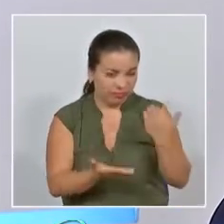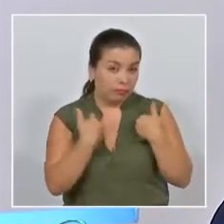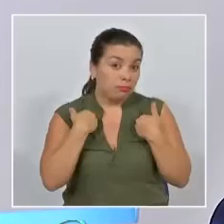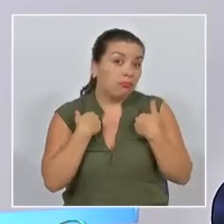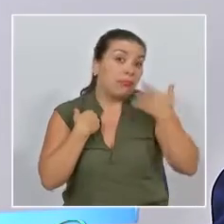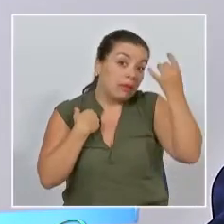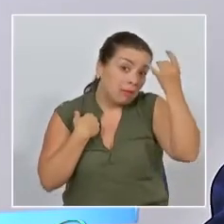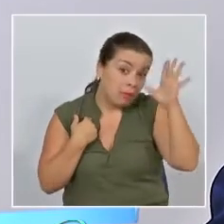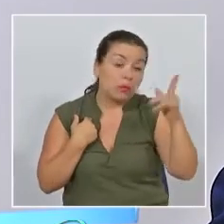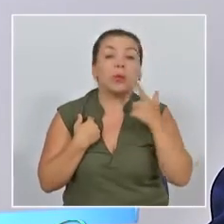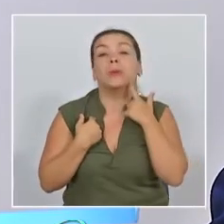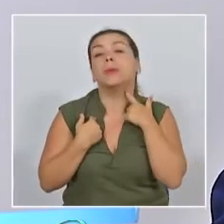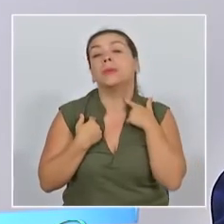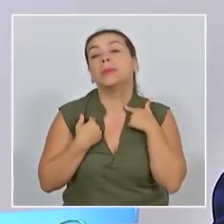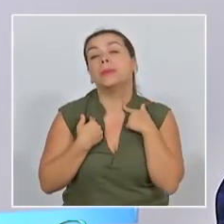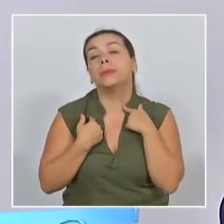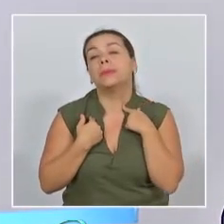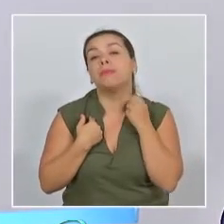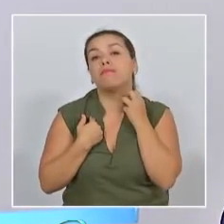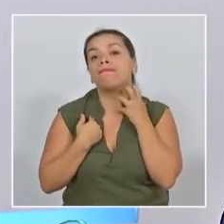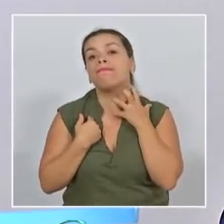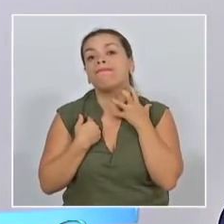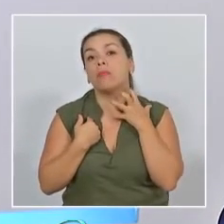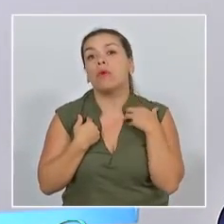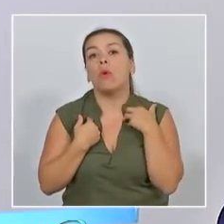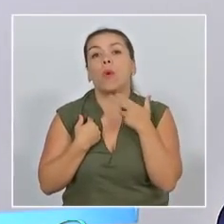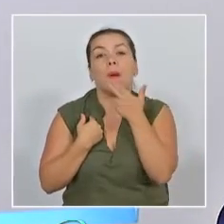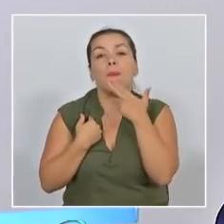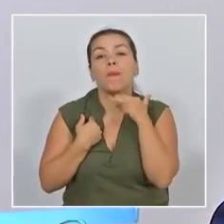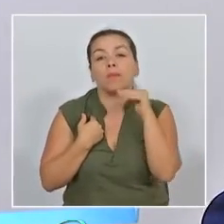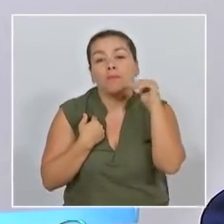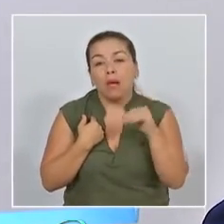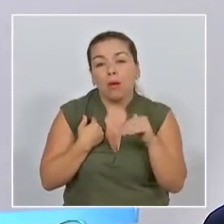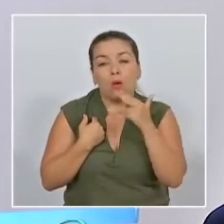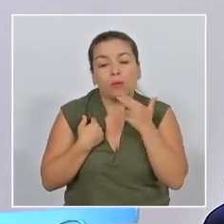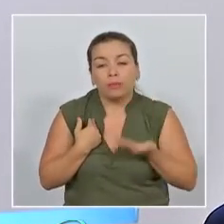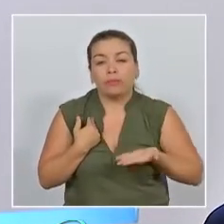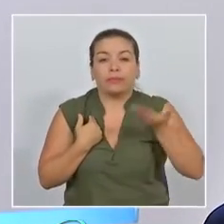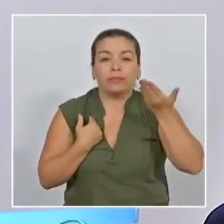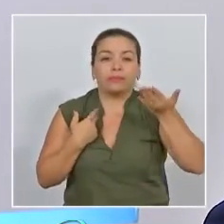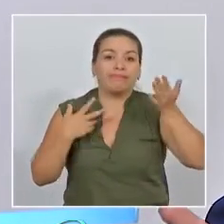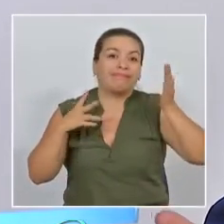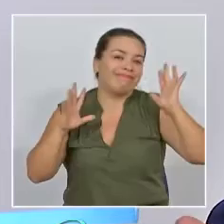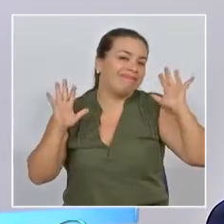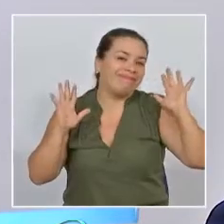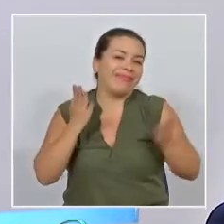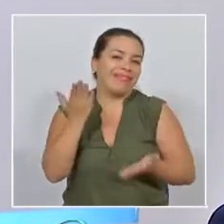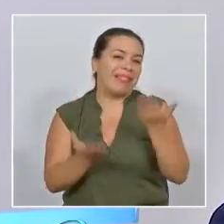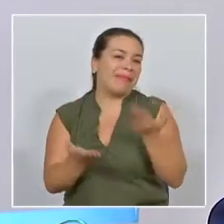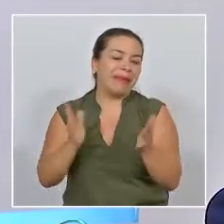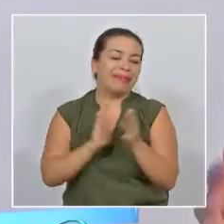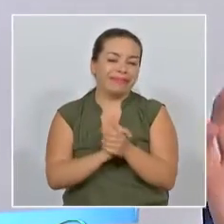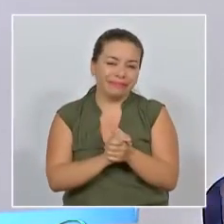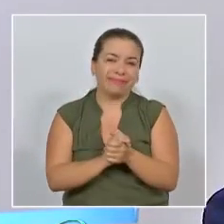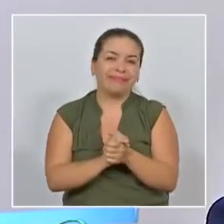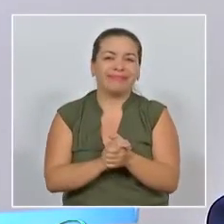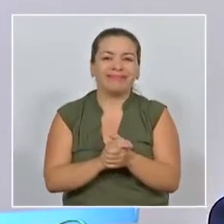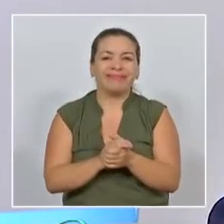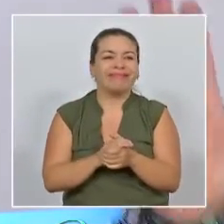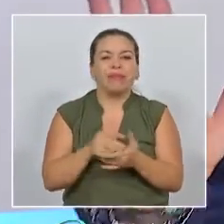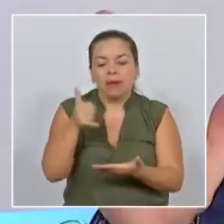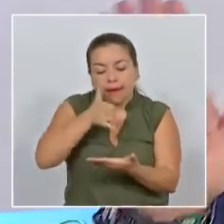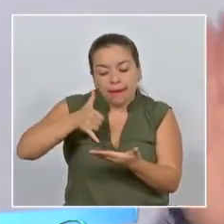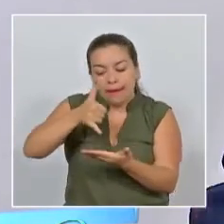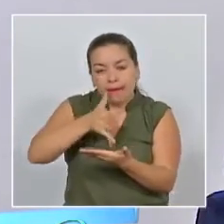hipotiroidismo, puede ser porque tiene una hipoglicemia, o puede ser que tenga otra cosa. ¿Y quién me define eso? El